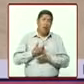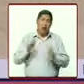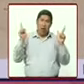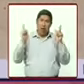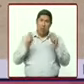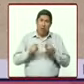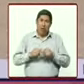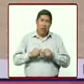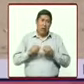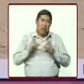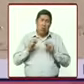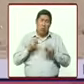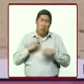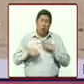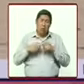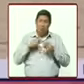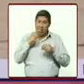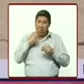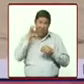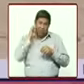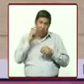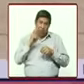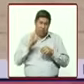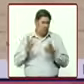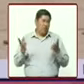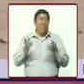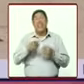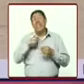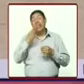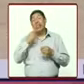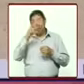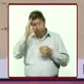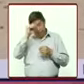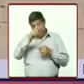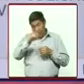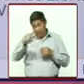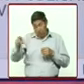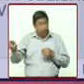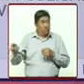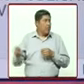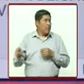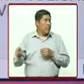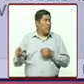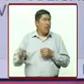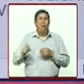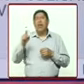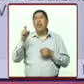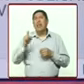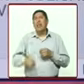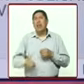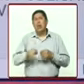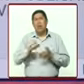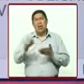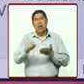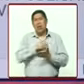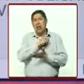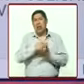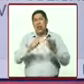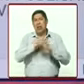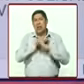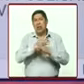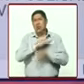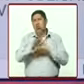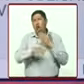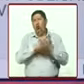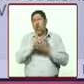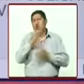Evo Morales. Y obviamente dicen ellos que se tiene que anular todos los procesos en